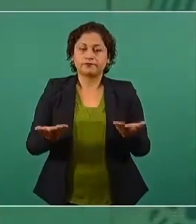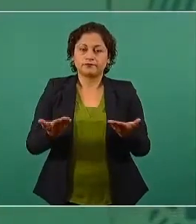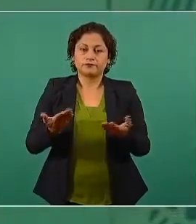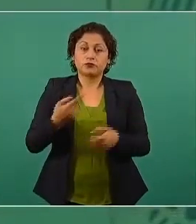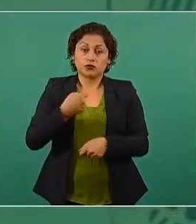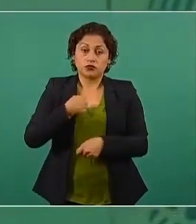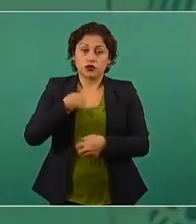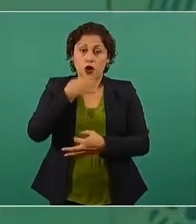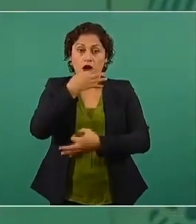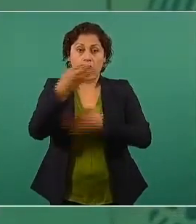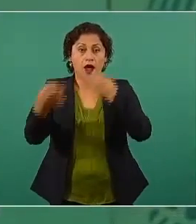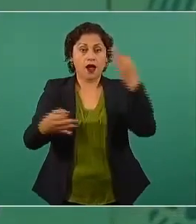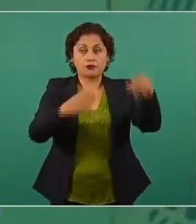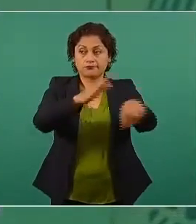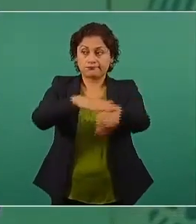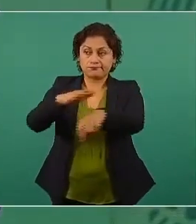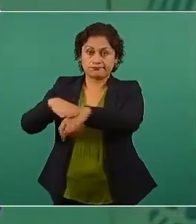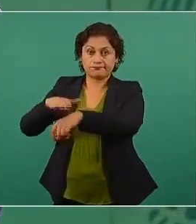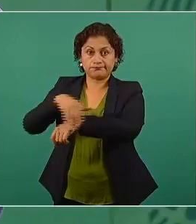hago,